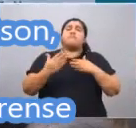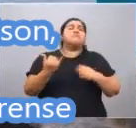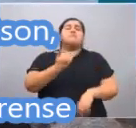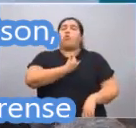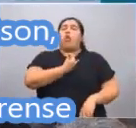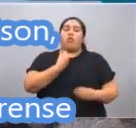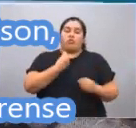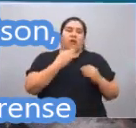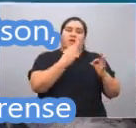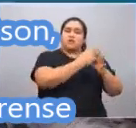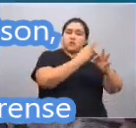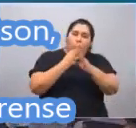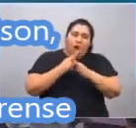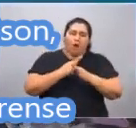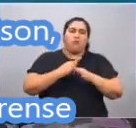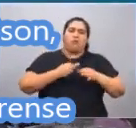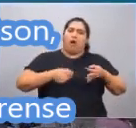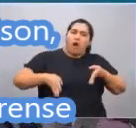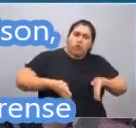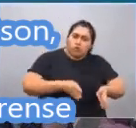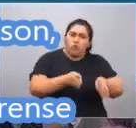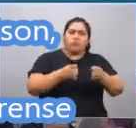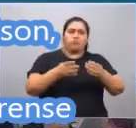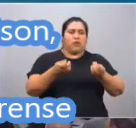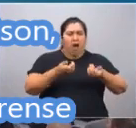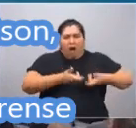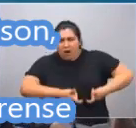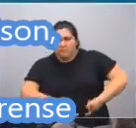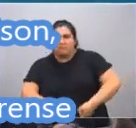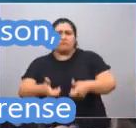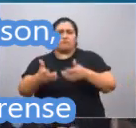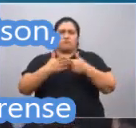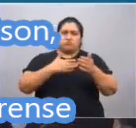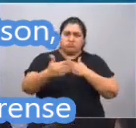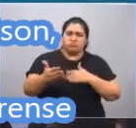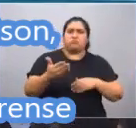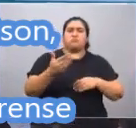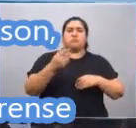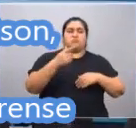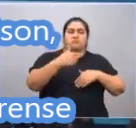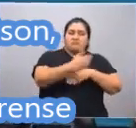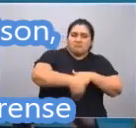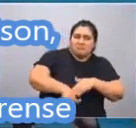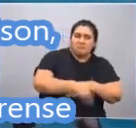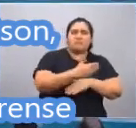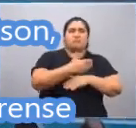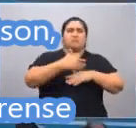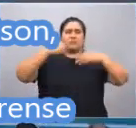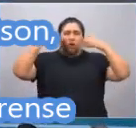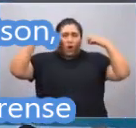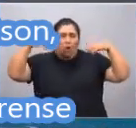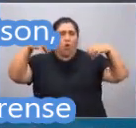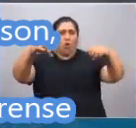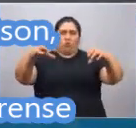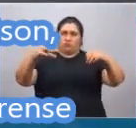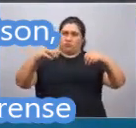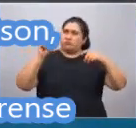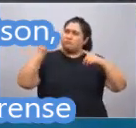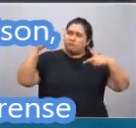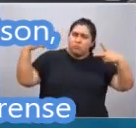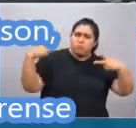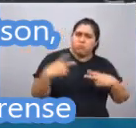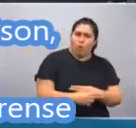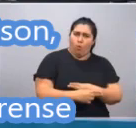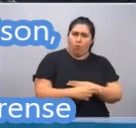rutas, son cloacas, son veredas, son luminarias. Ha cortado la